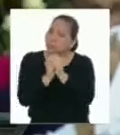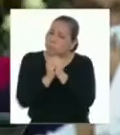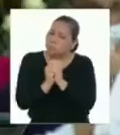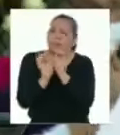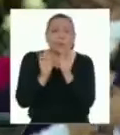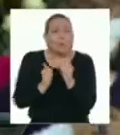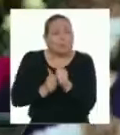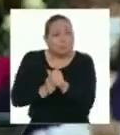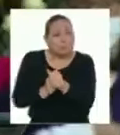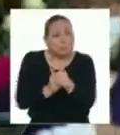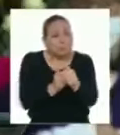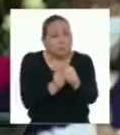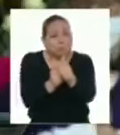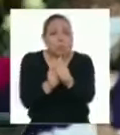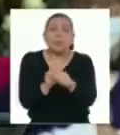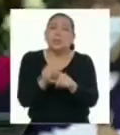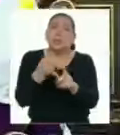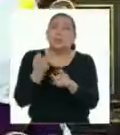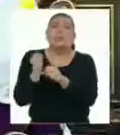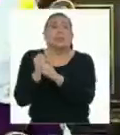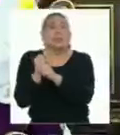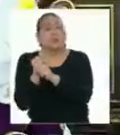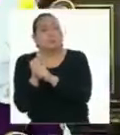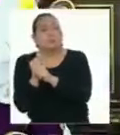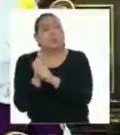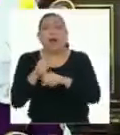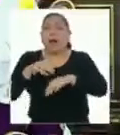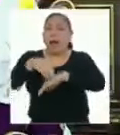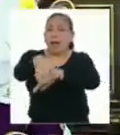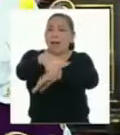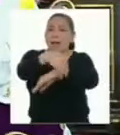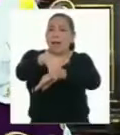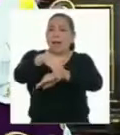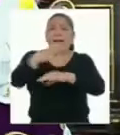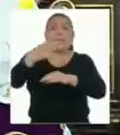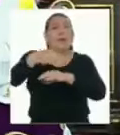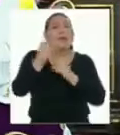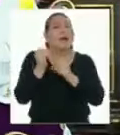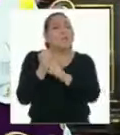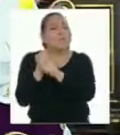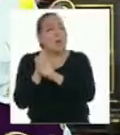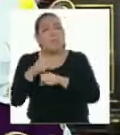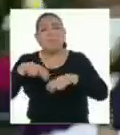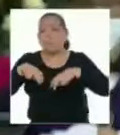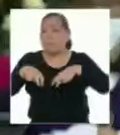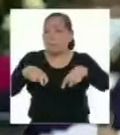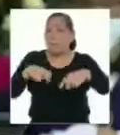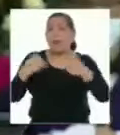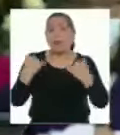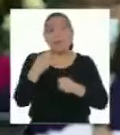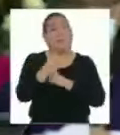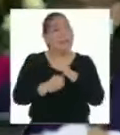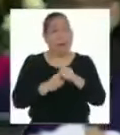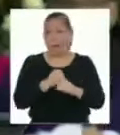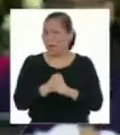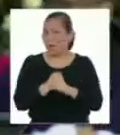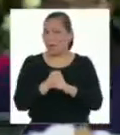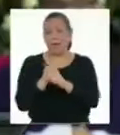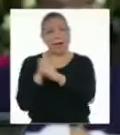esperanza en el largo cortejo por las vías de la capital. Este año la